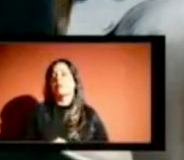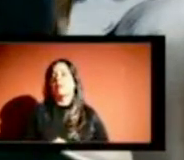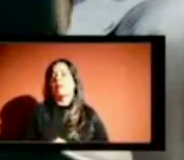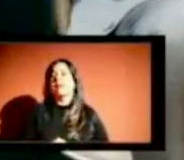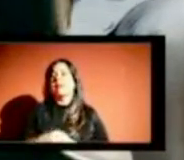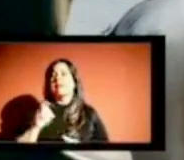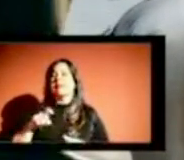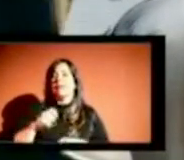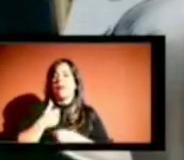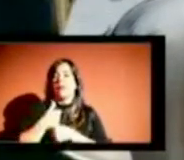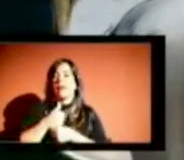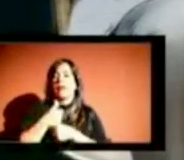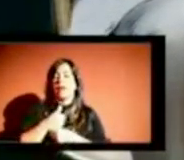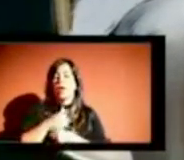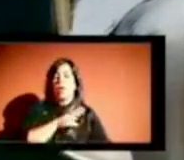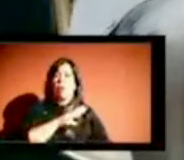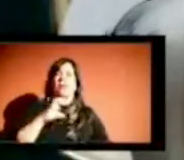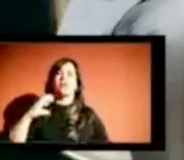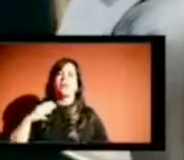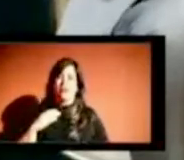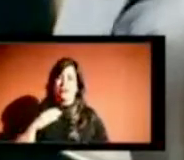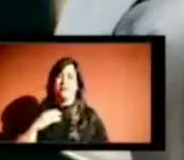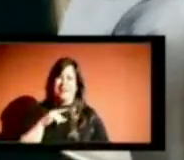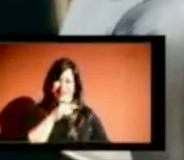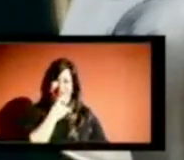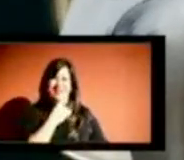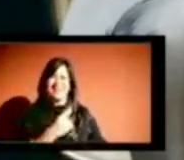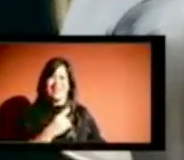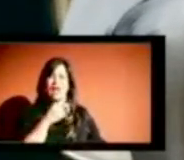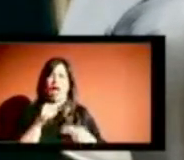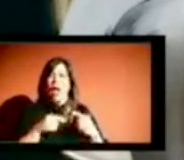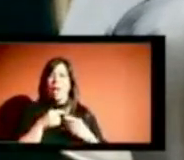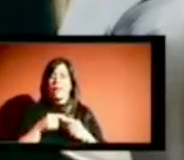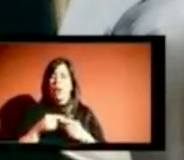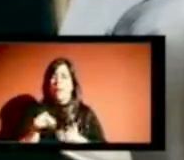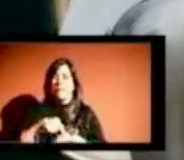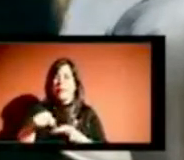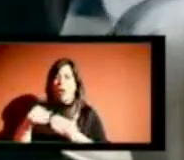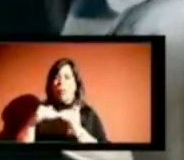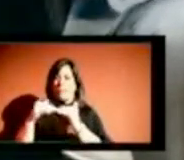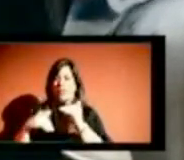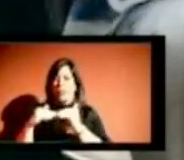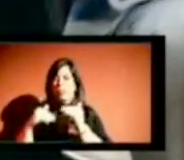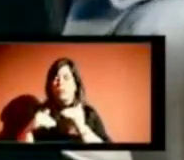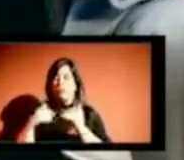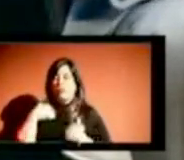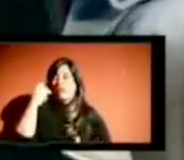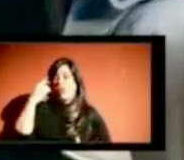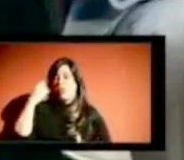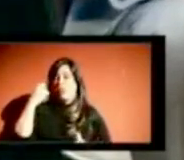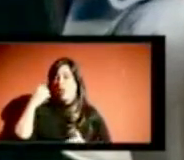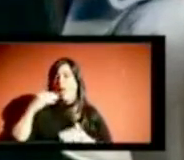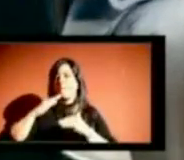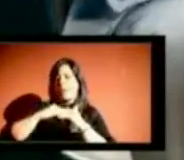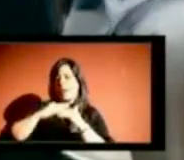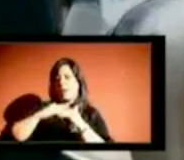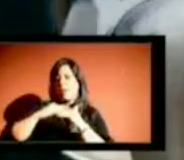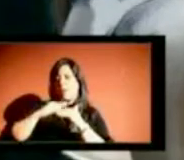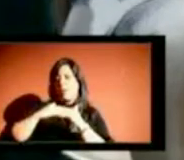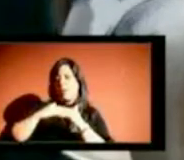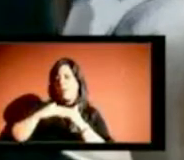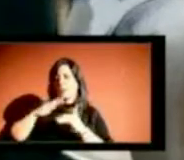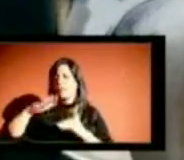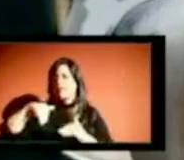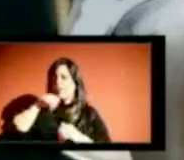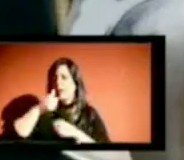dispone que se cree un comité, el que tú mencionas, del salario mínimo. Entiendo que todavía no están nombrados los miembros